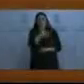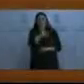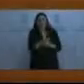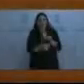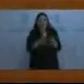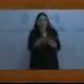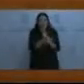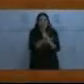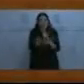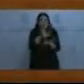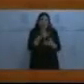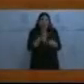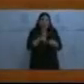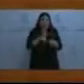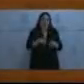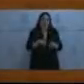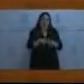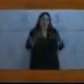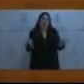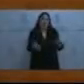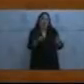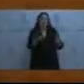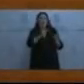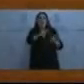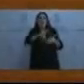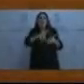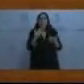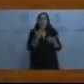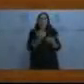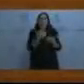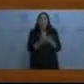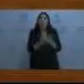los soflamas, ponen más en evidencia su fracaso y la